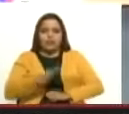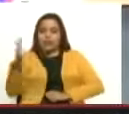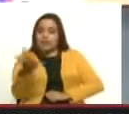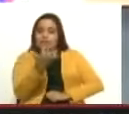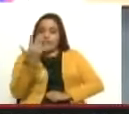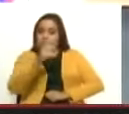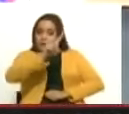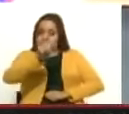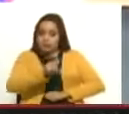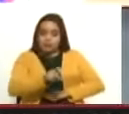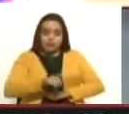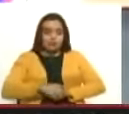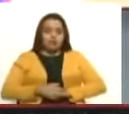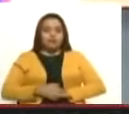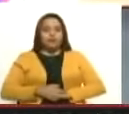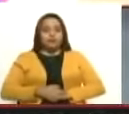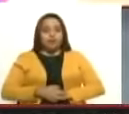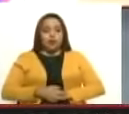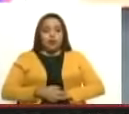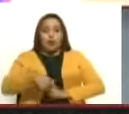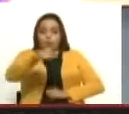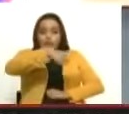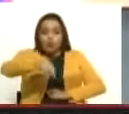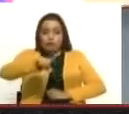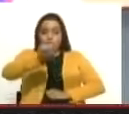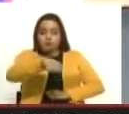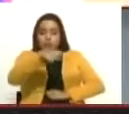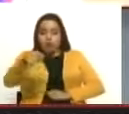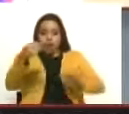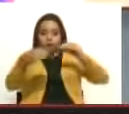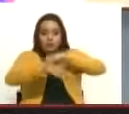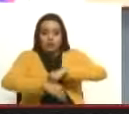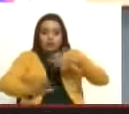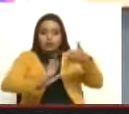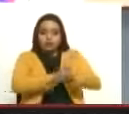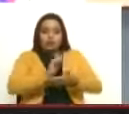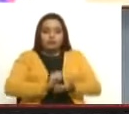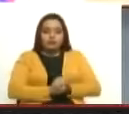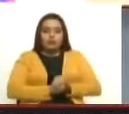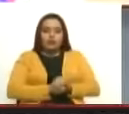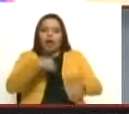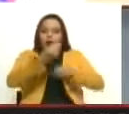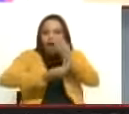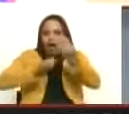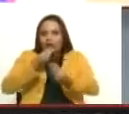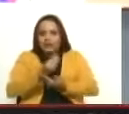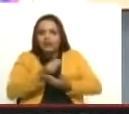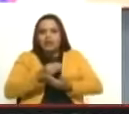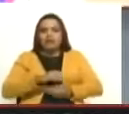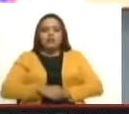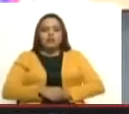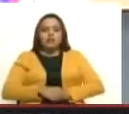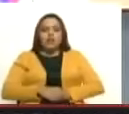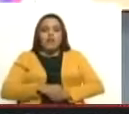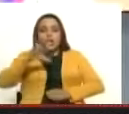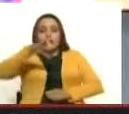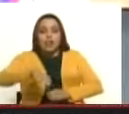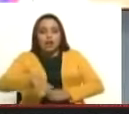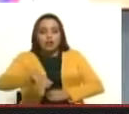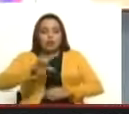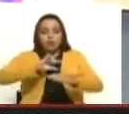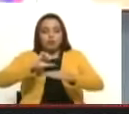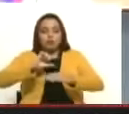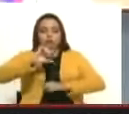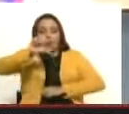pregunta. ¿Está usted de acuerdo con la creación del Estado Guayana Esequiba y